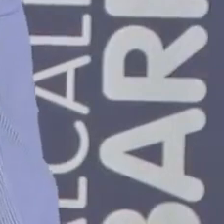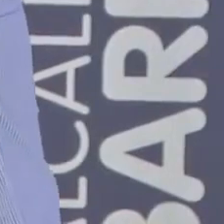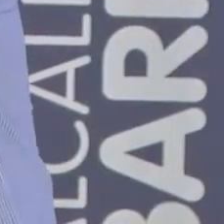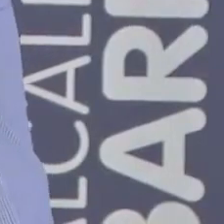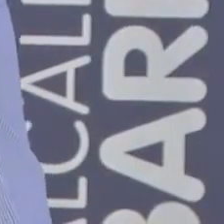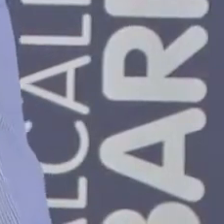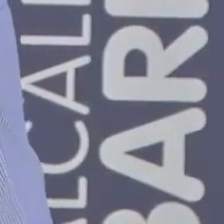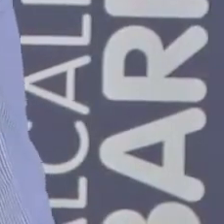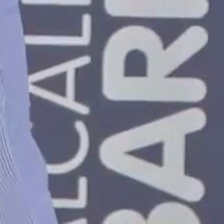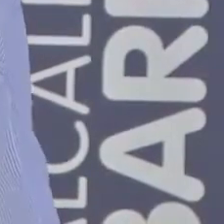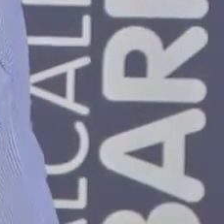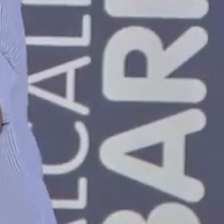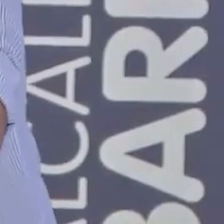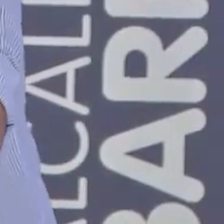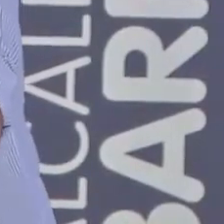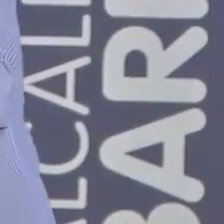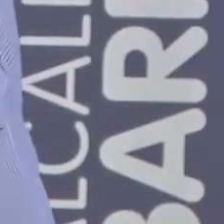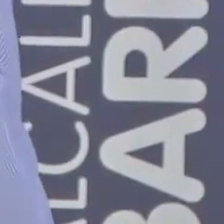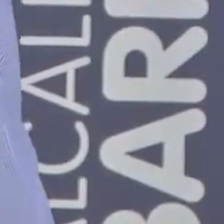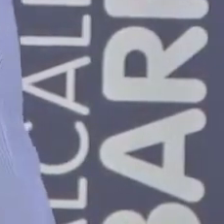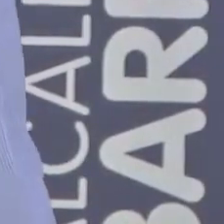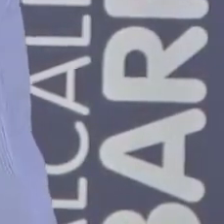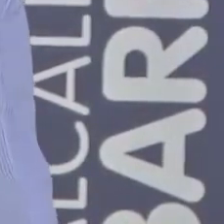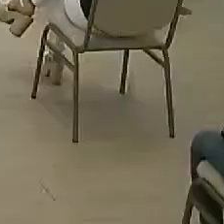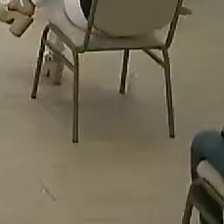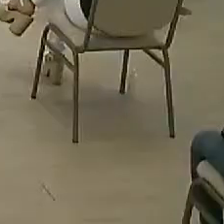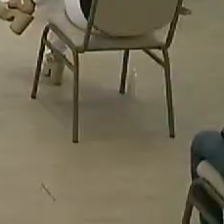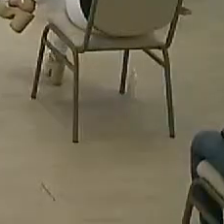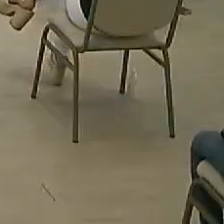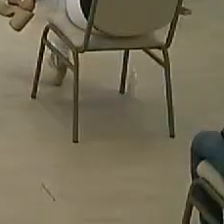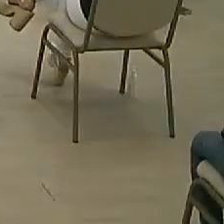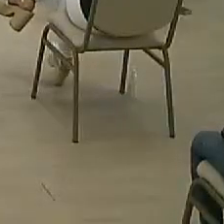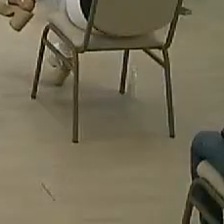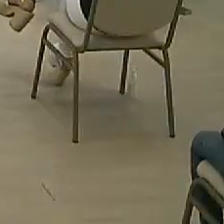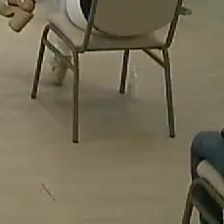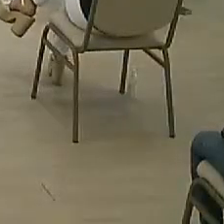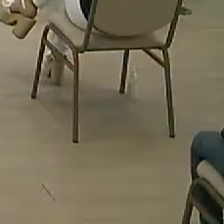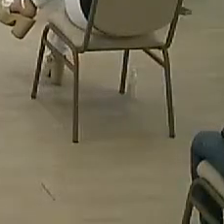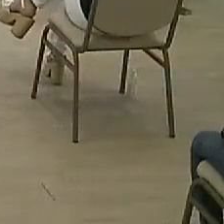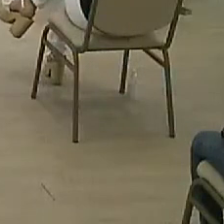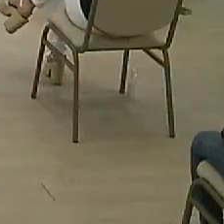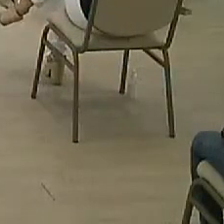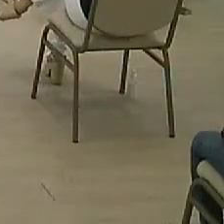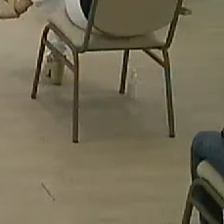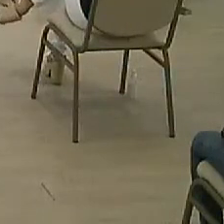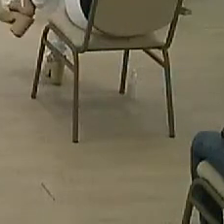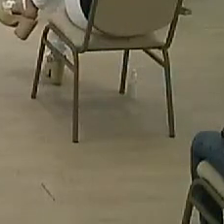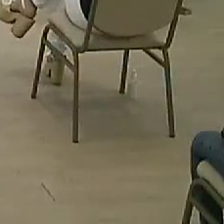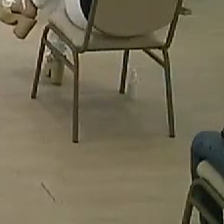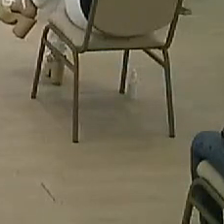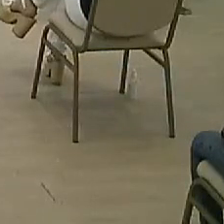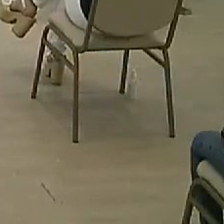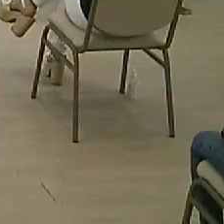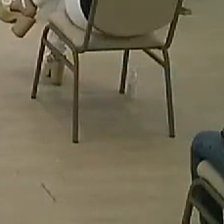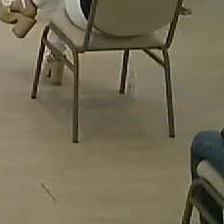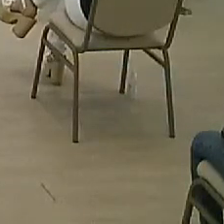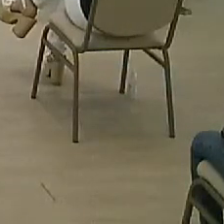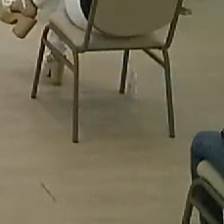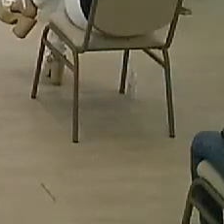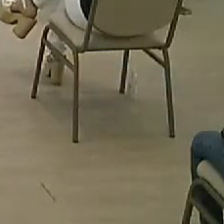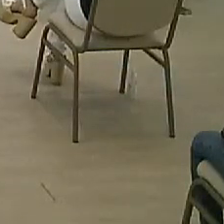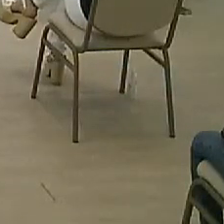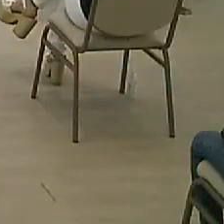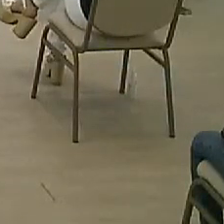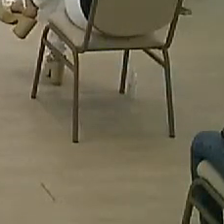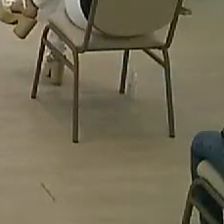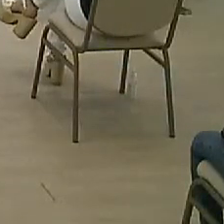tarima a Ricardo Vives, quien es el gerente de Puerta de Oro y con quien estamos diseñando hace ya más de un año este